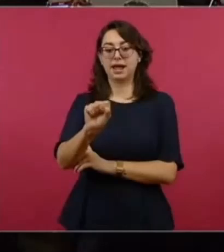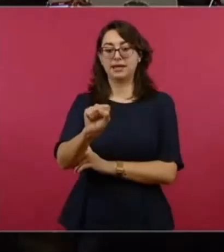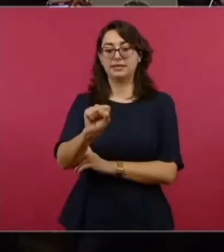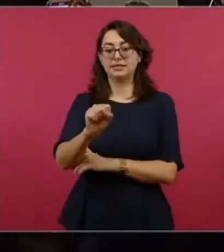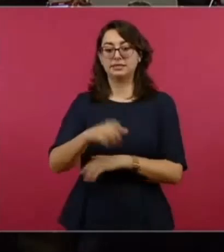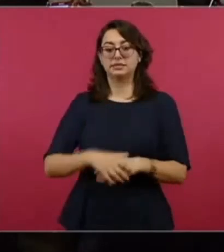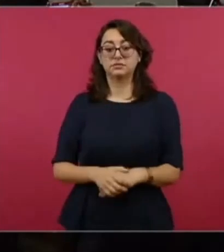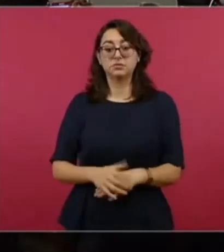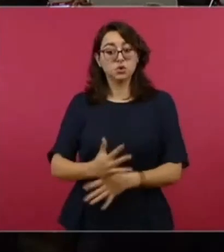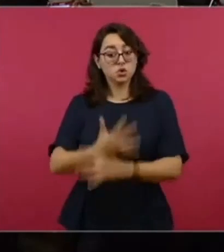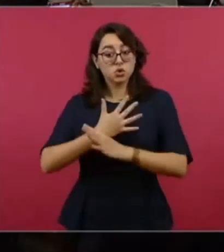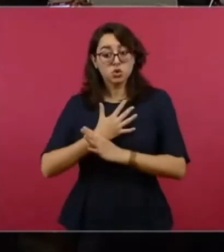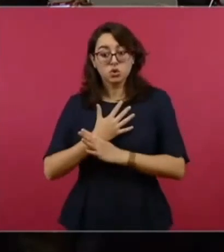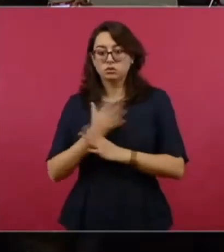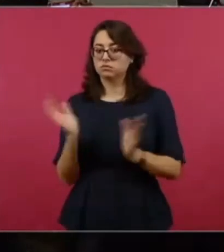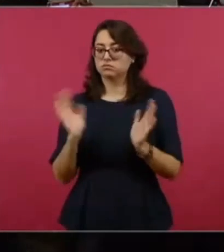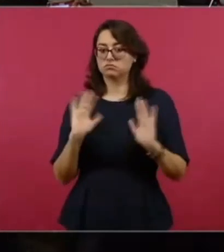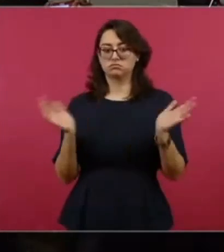No lo digo yo.